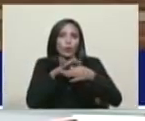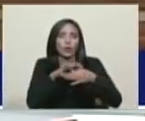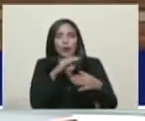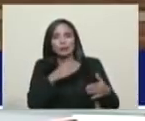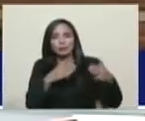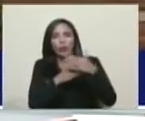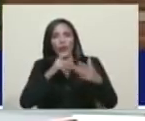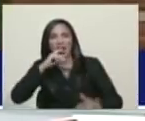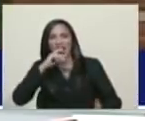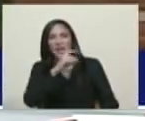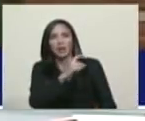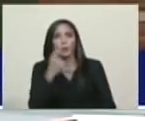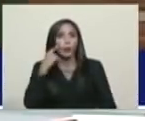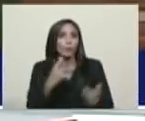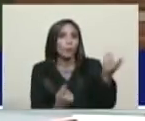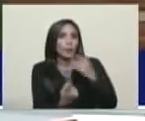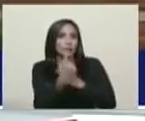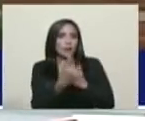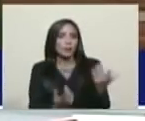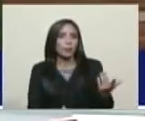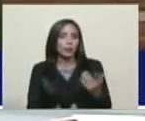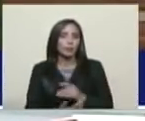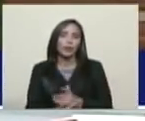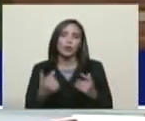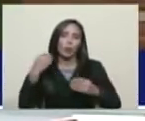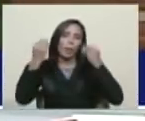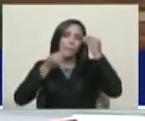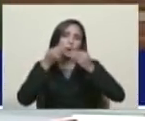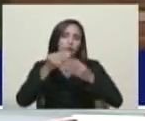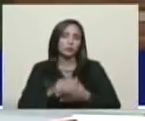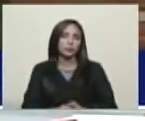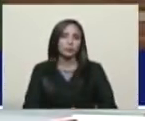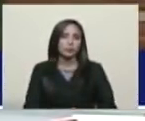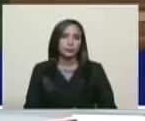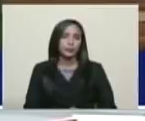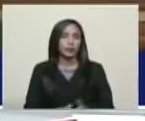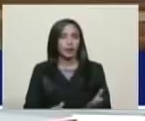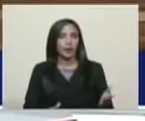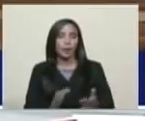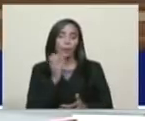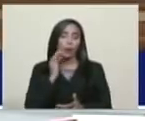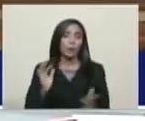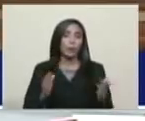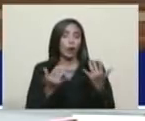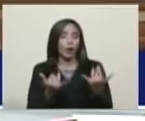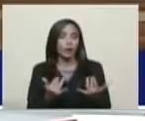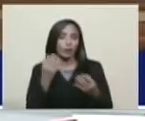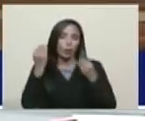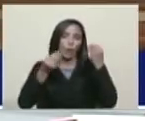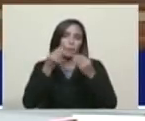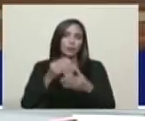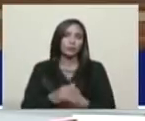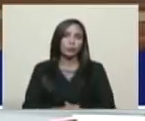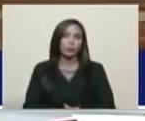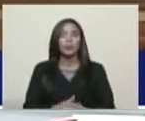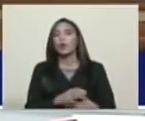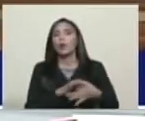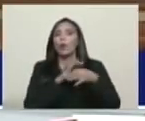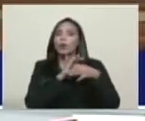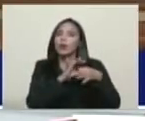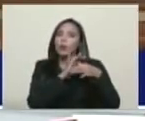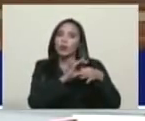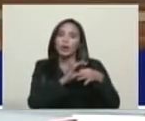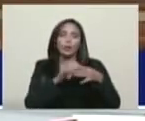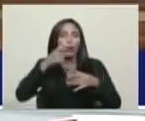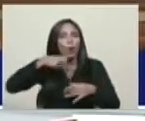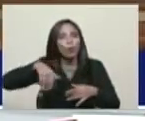principal. Yo diría, trayéndola, parafraseándola y trayéndola a lo productivo, a lo agrícola, a lo económico, unir a